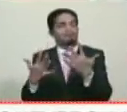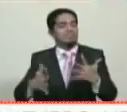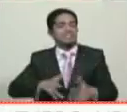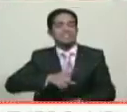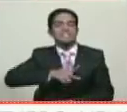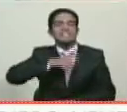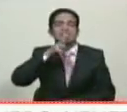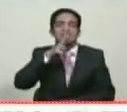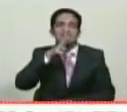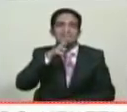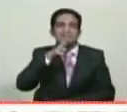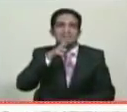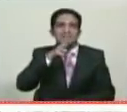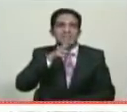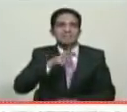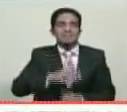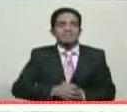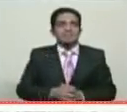de proporciones